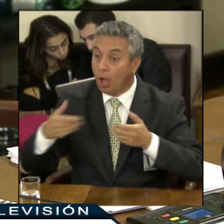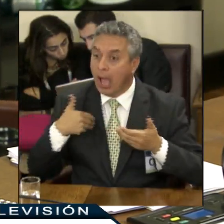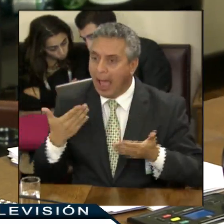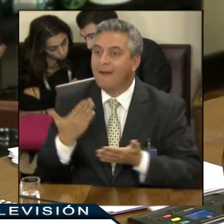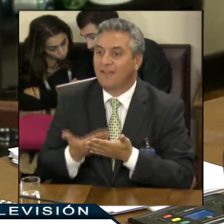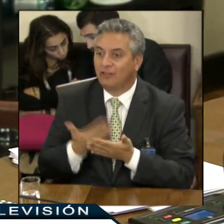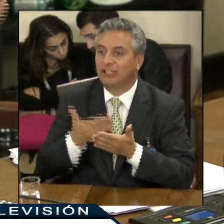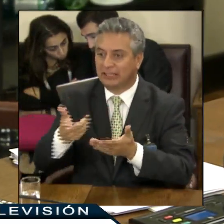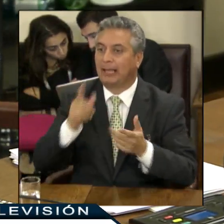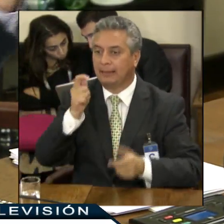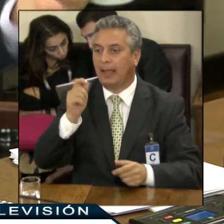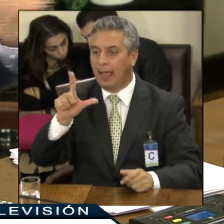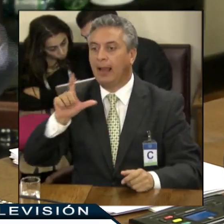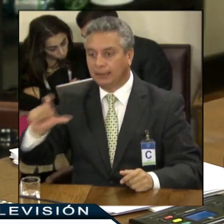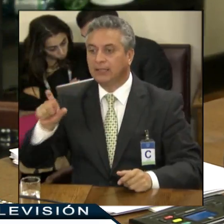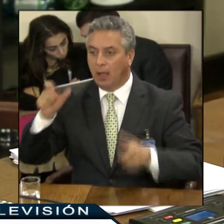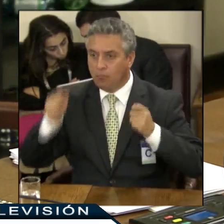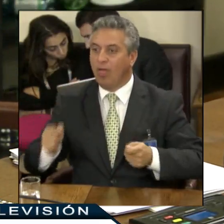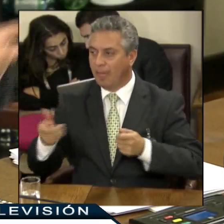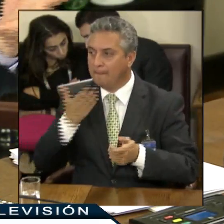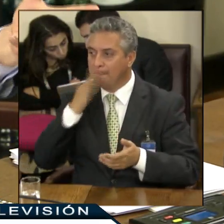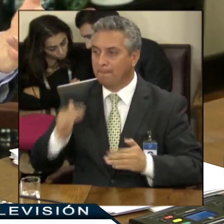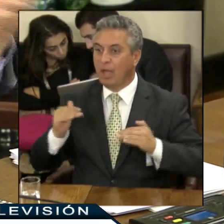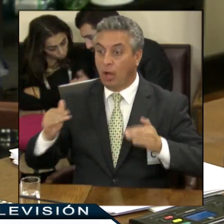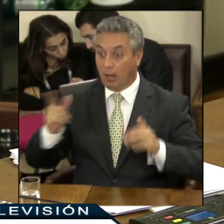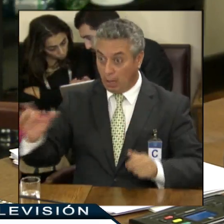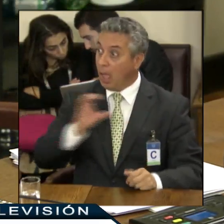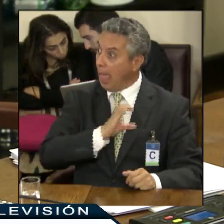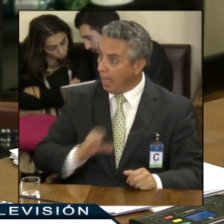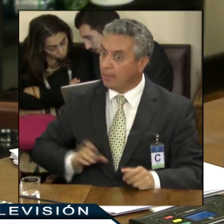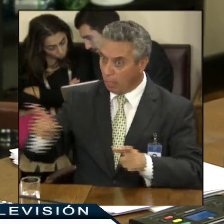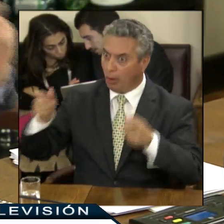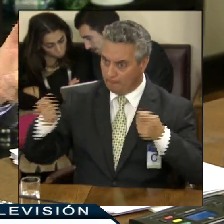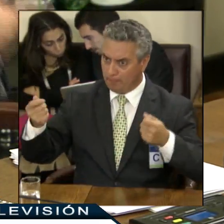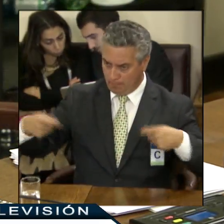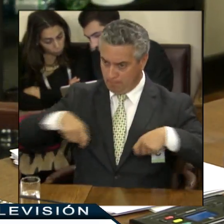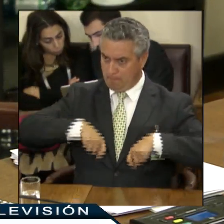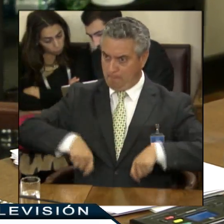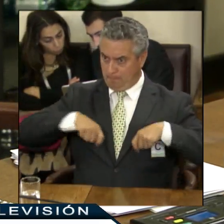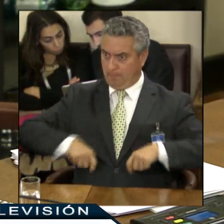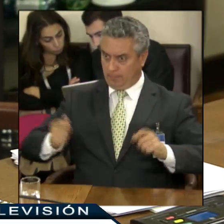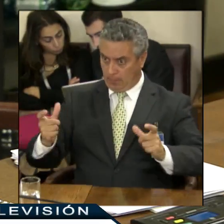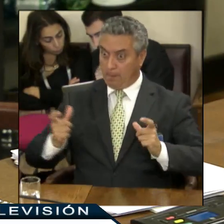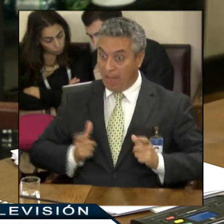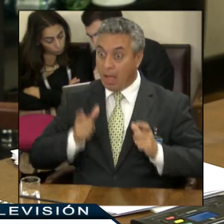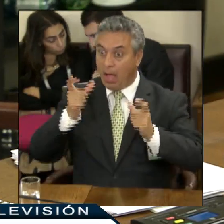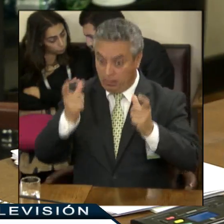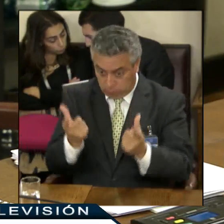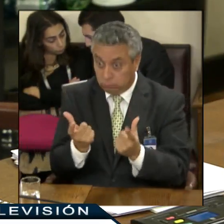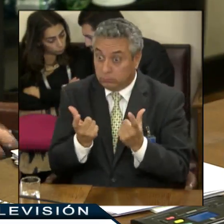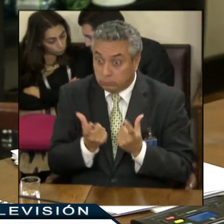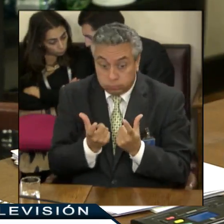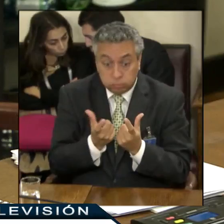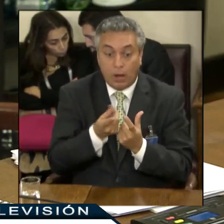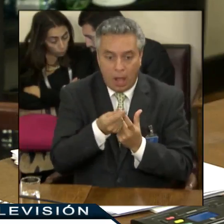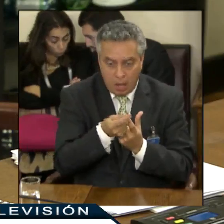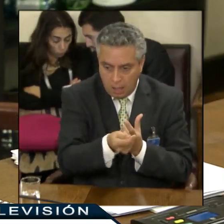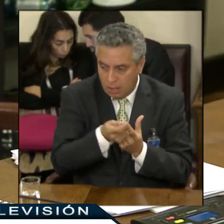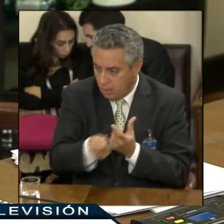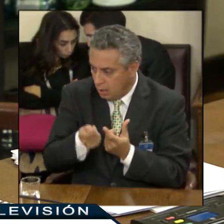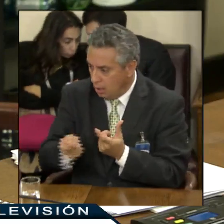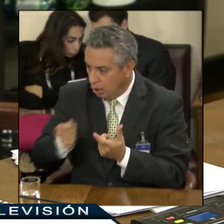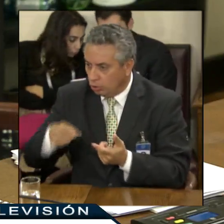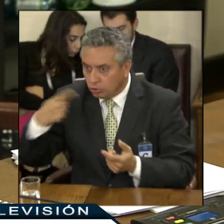libre comercio aquellos que tienen más Luca y pueden mejorar bueno el estado tiene mejor ingresos y esos ingresos tiene que repartirlo para Quiénes para todos los otros que